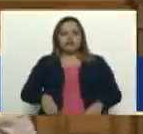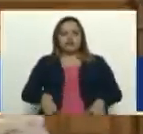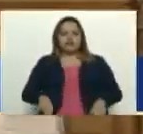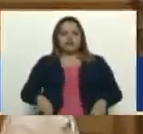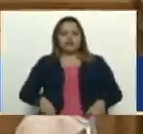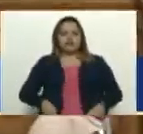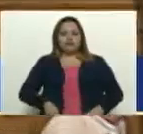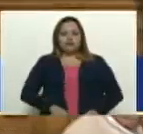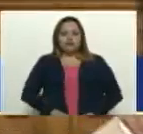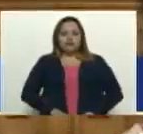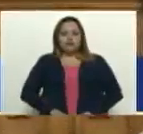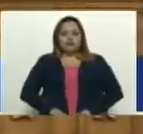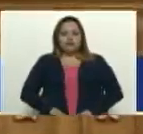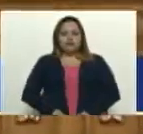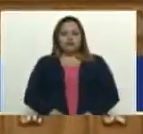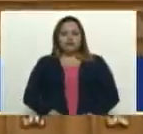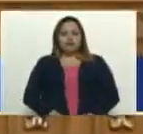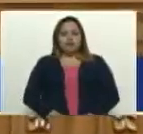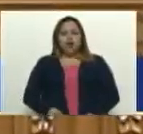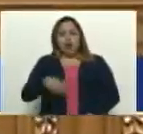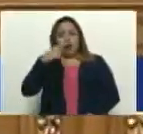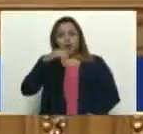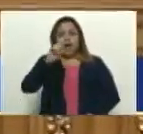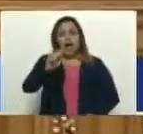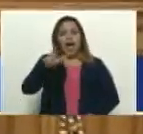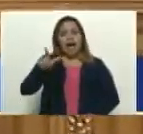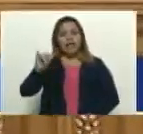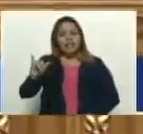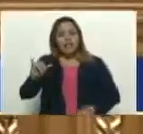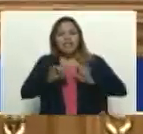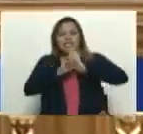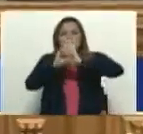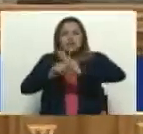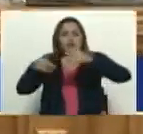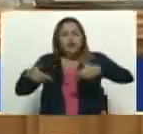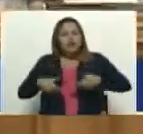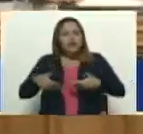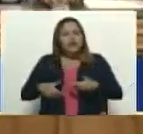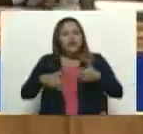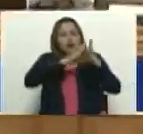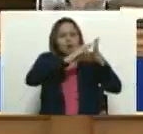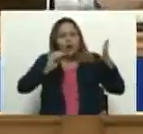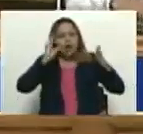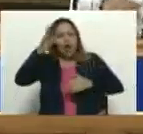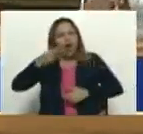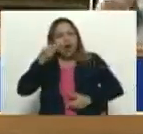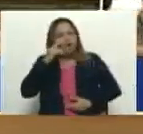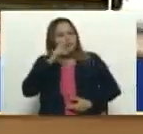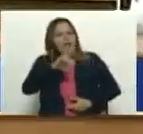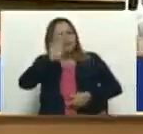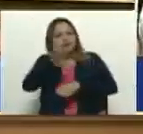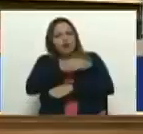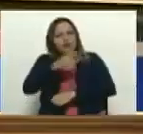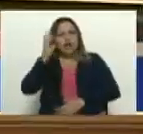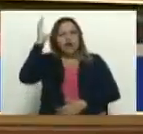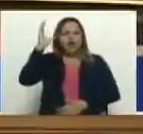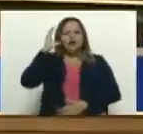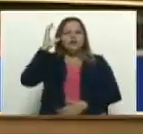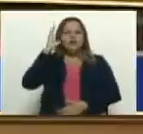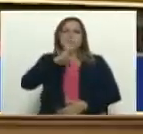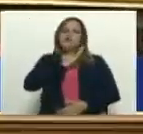Actualmente, Alí Primera es un símbolo de lucha e ídolo de muchos jóvenes que ven en su música, su conciencia, su visión, su